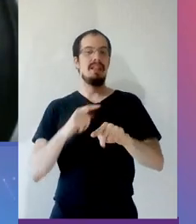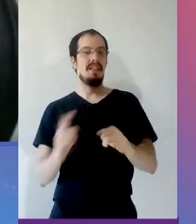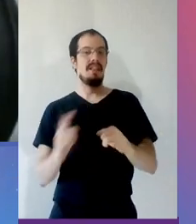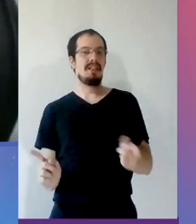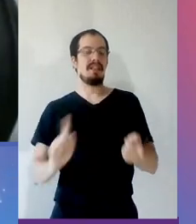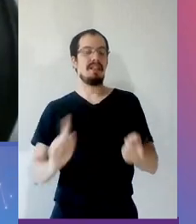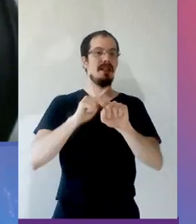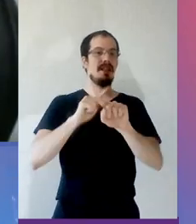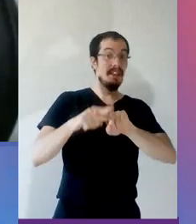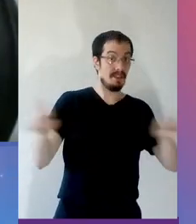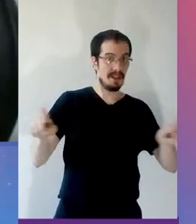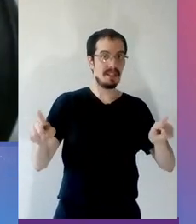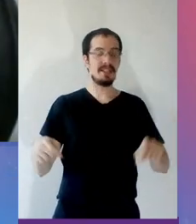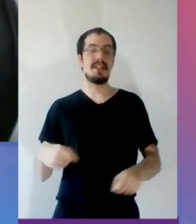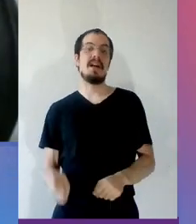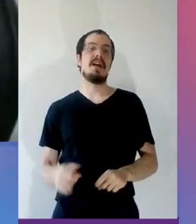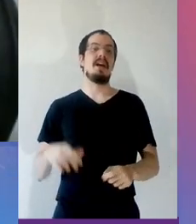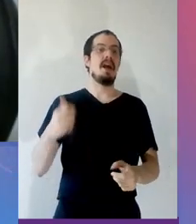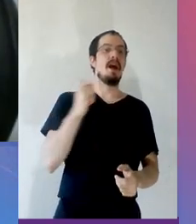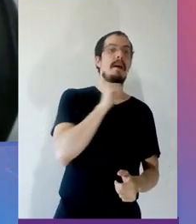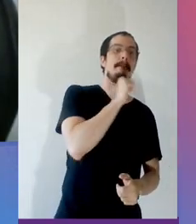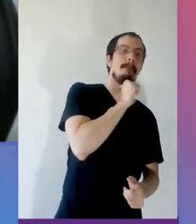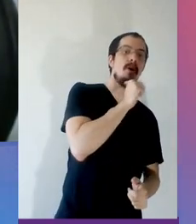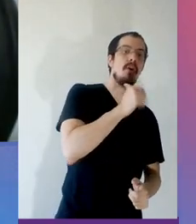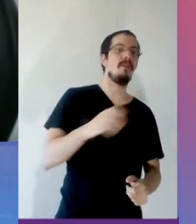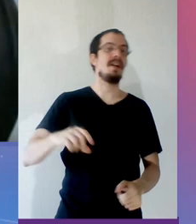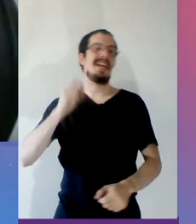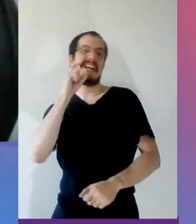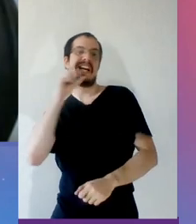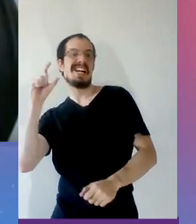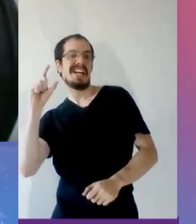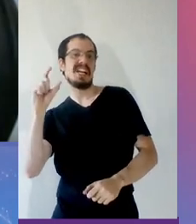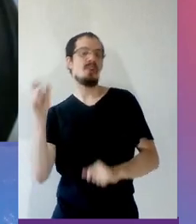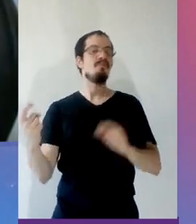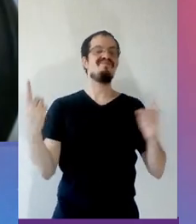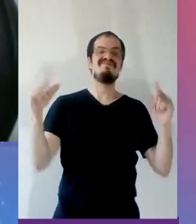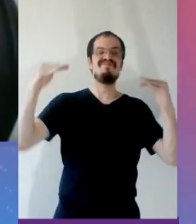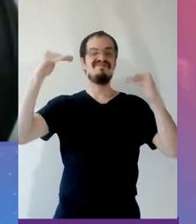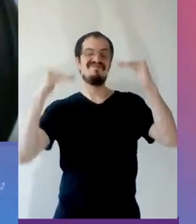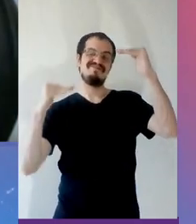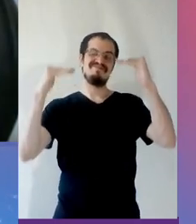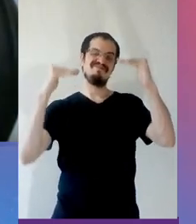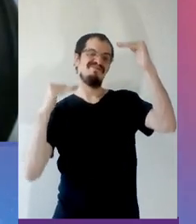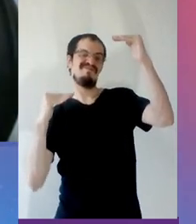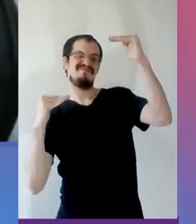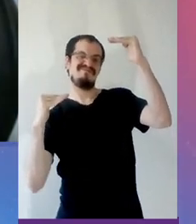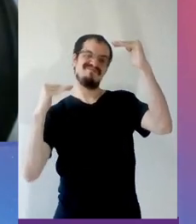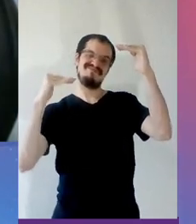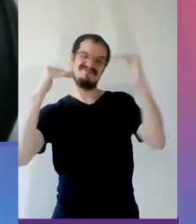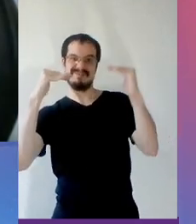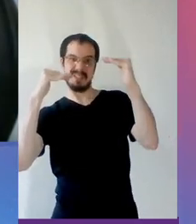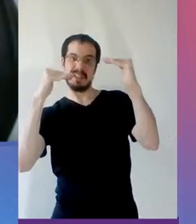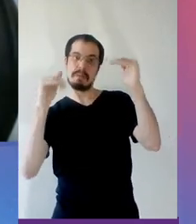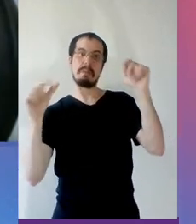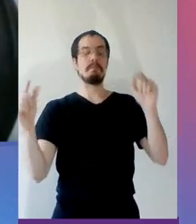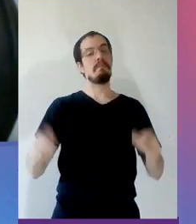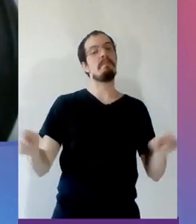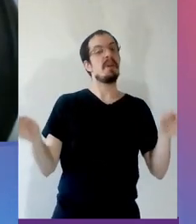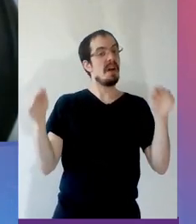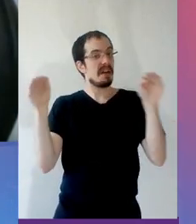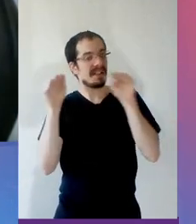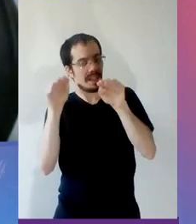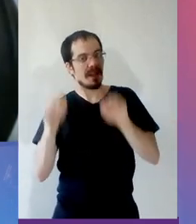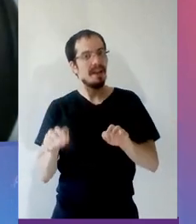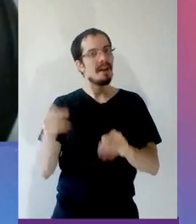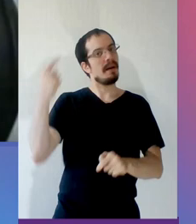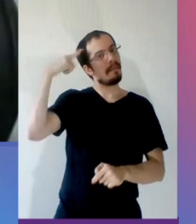y el quinto quintil se había reducido, o sea que las políticas que estábamos implementando estaban apuntando en el camino correcto, que era reducir esa